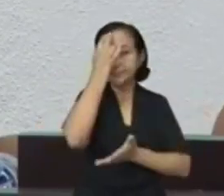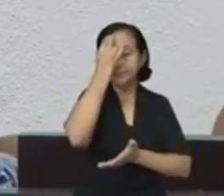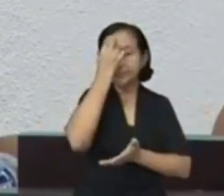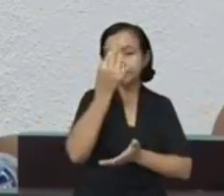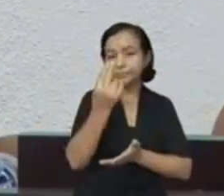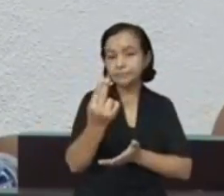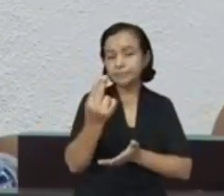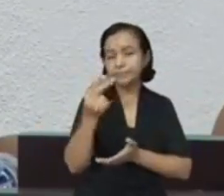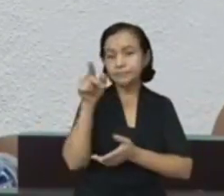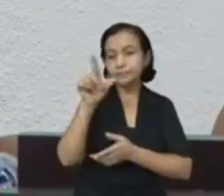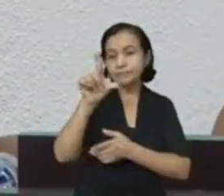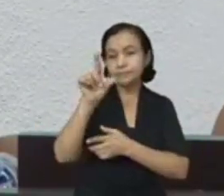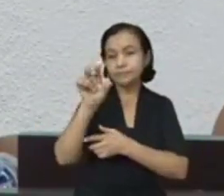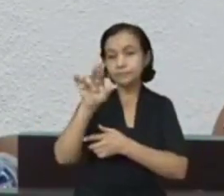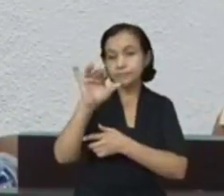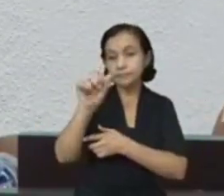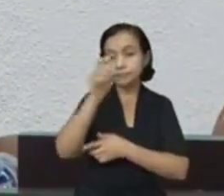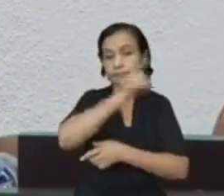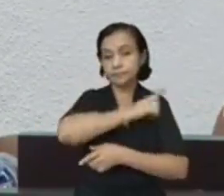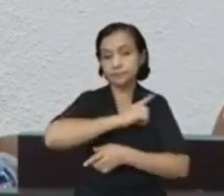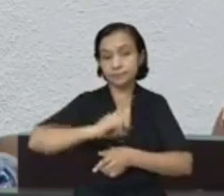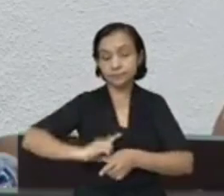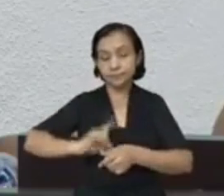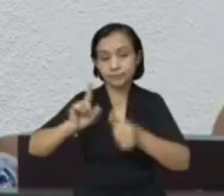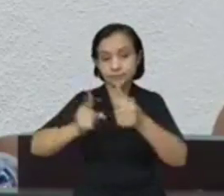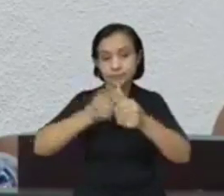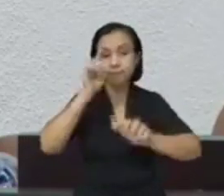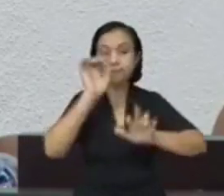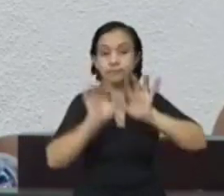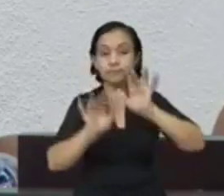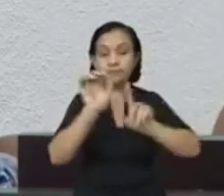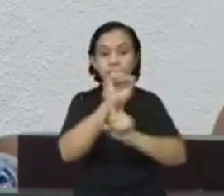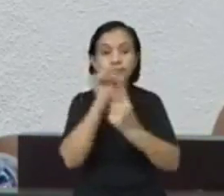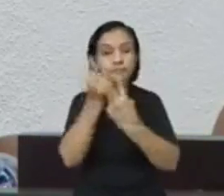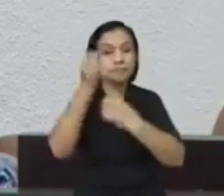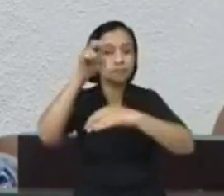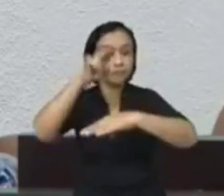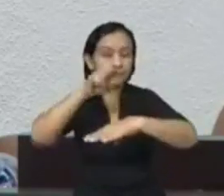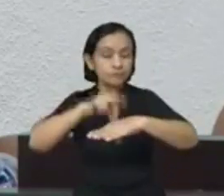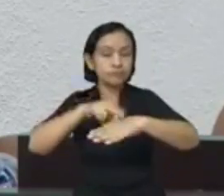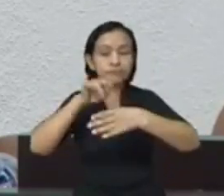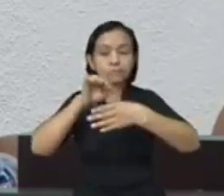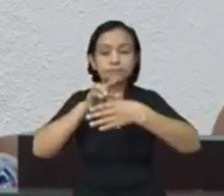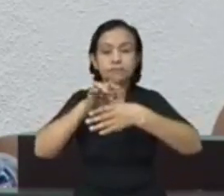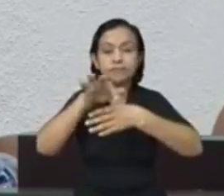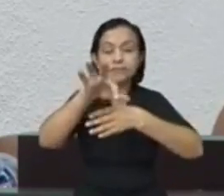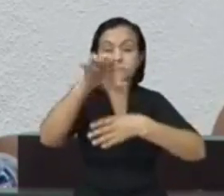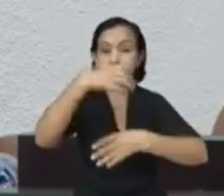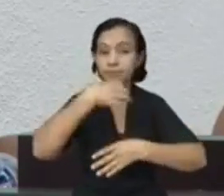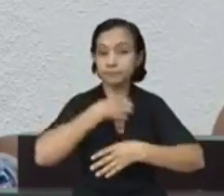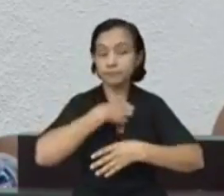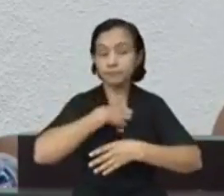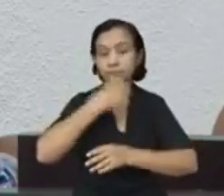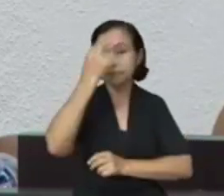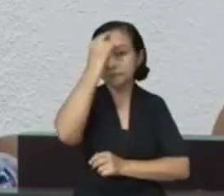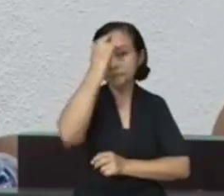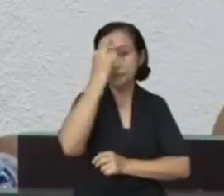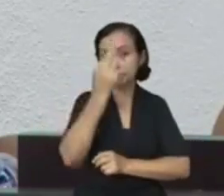Honorable Gloria Raquel Dixon Braudigam, diputada y primera secretaria ante la Asamblea Nacional, su despacho.